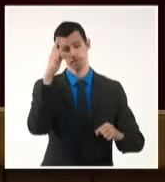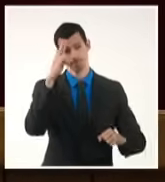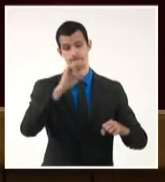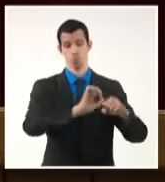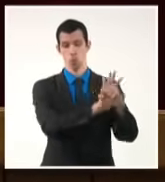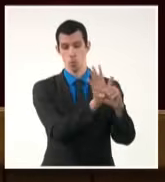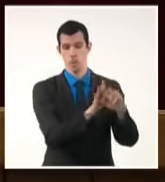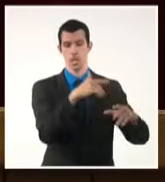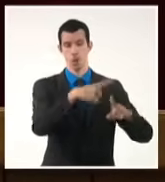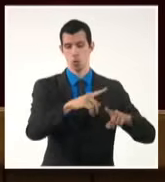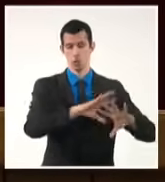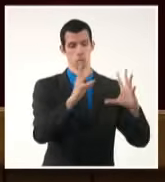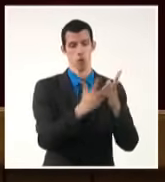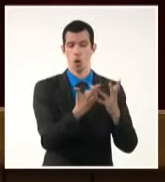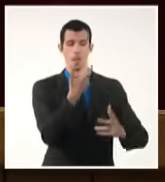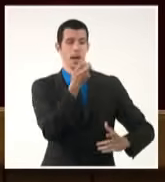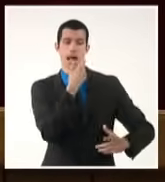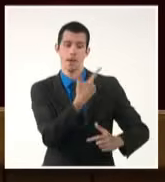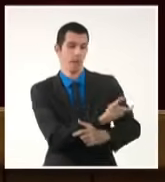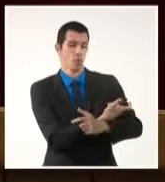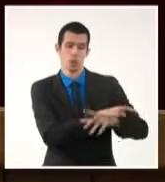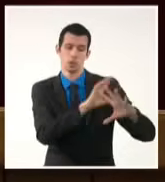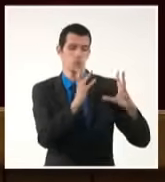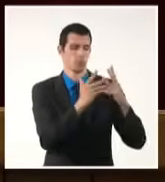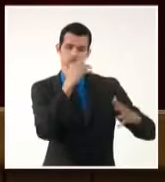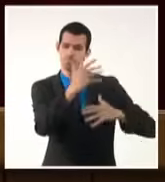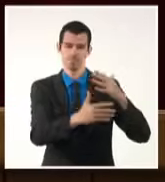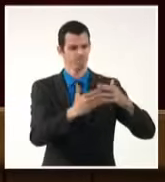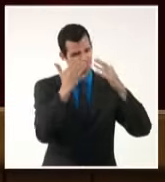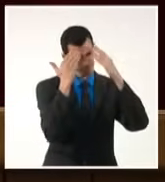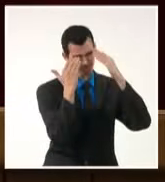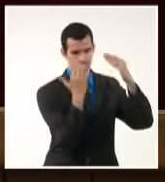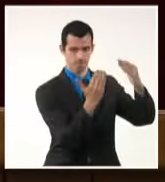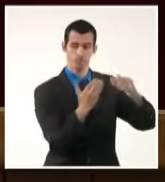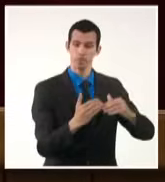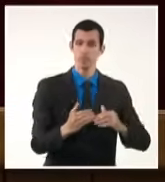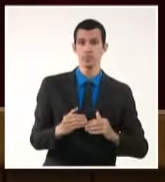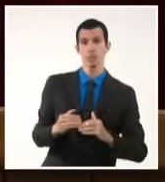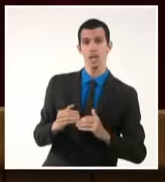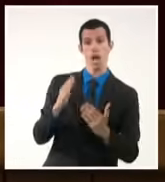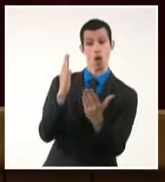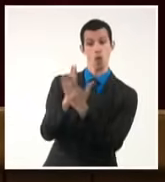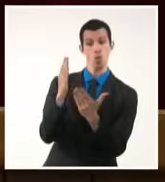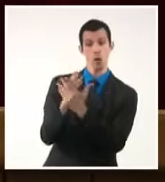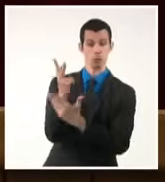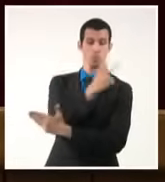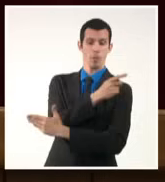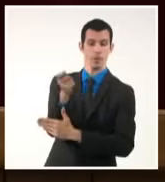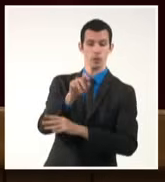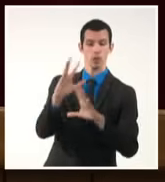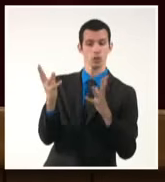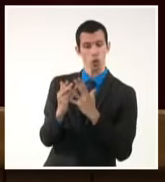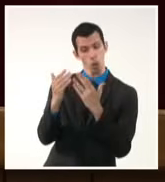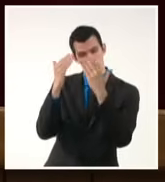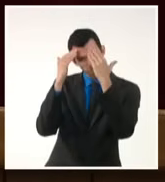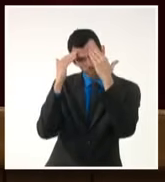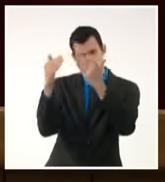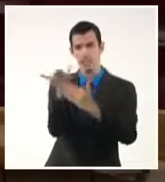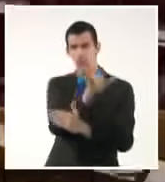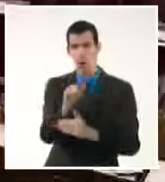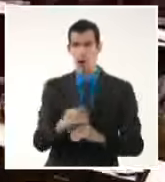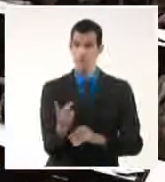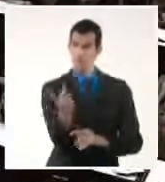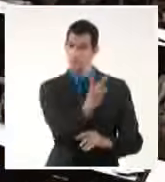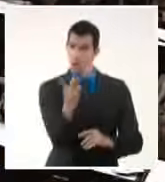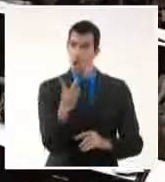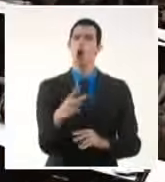futuro. Ellos serán los primeros beneficiados con pagos adicionales, algo que adelantó en su intervención el primer ministro.